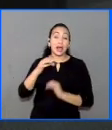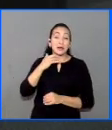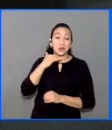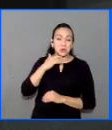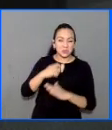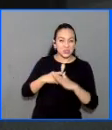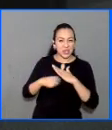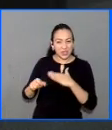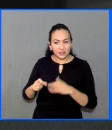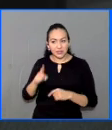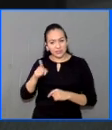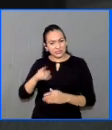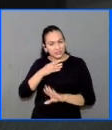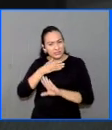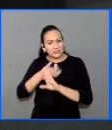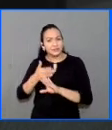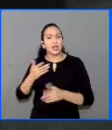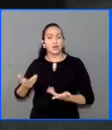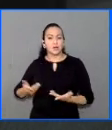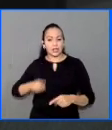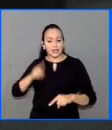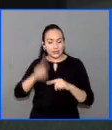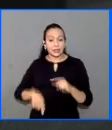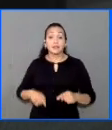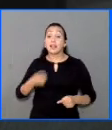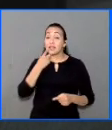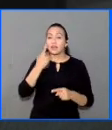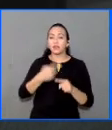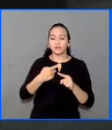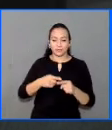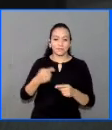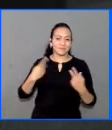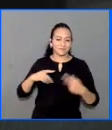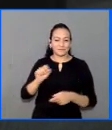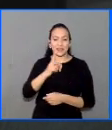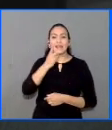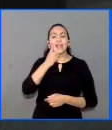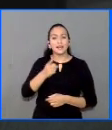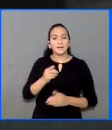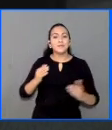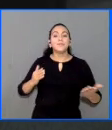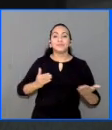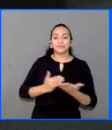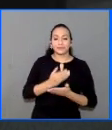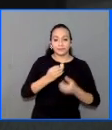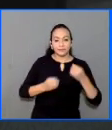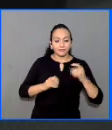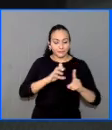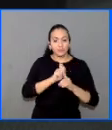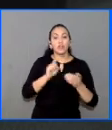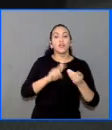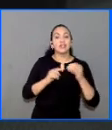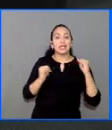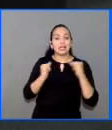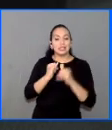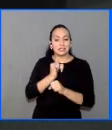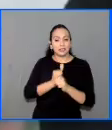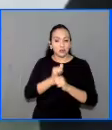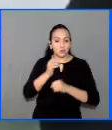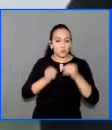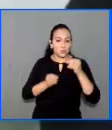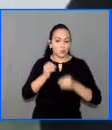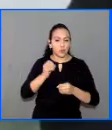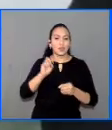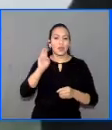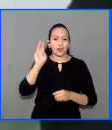indicaron especialistas al participar en un foro sobre el acceso a la justicia en el Instituto de Investigaciones Jurídicas de la UNAM.